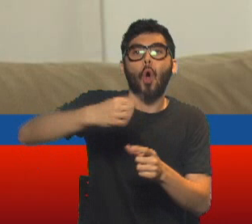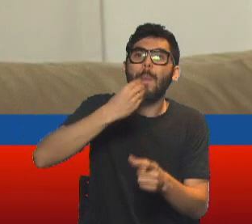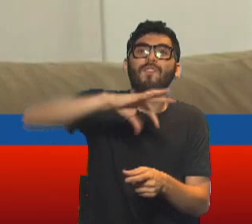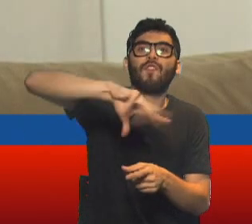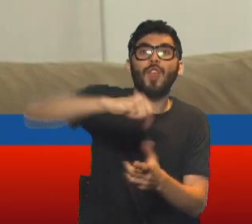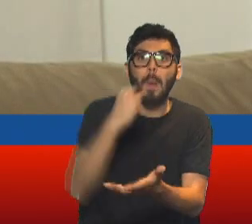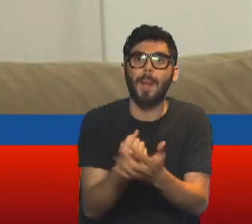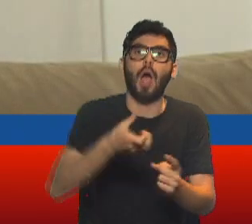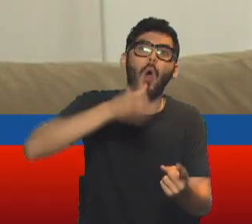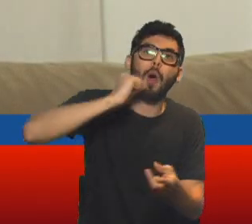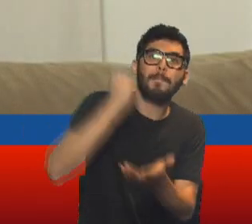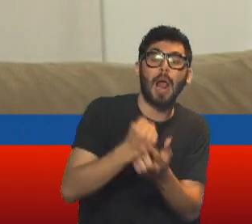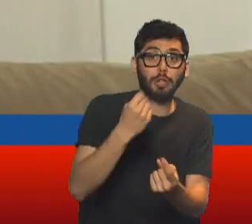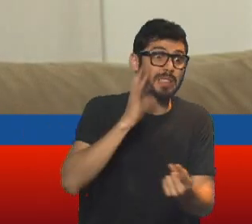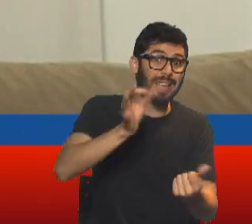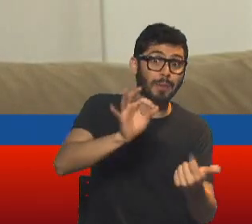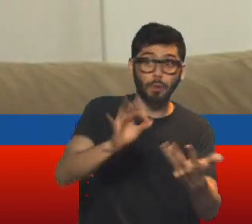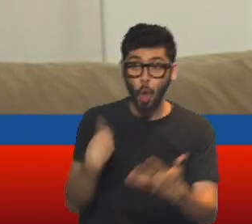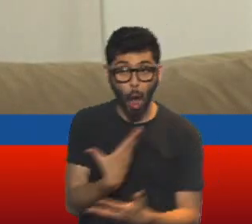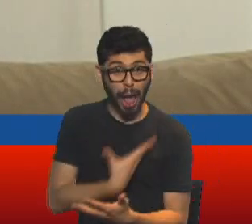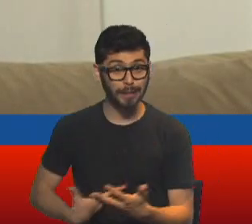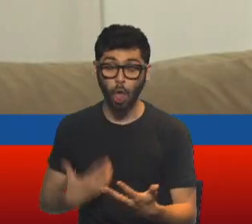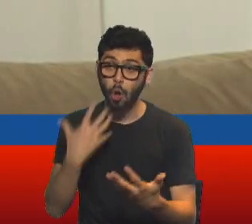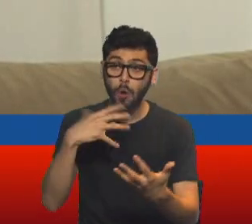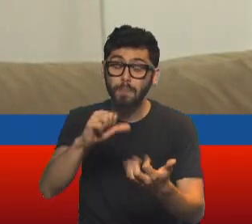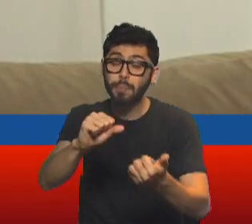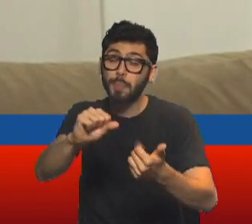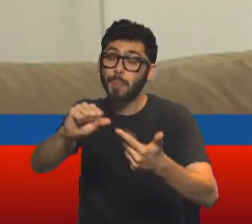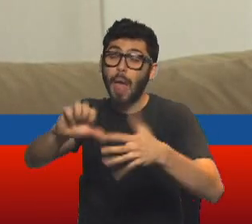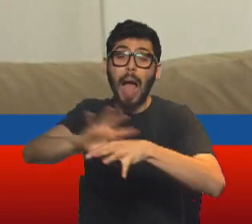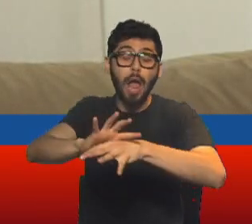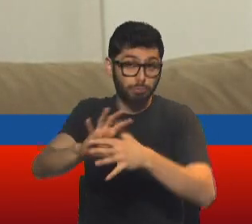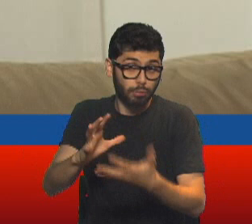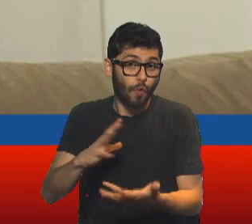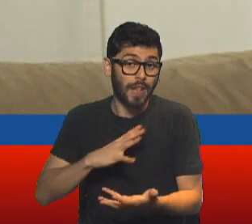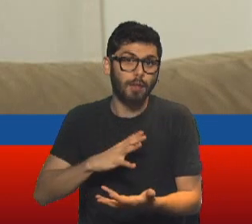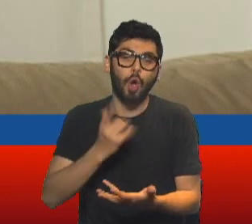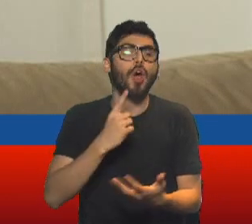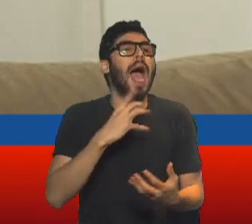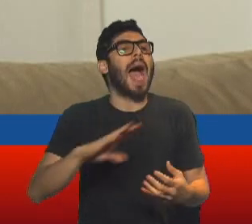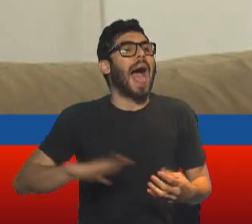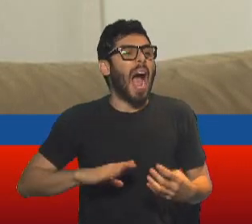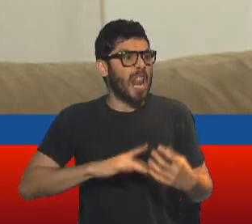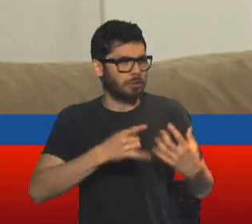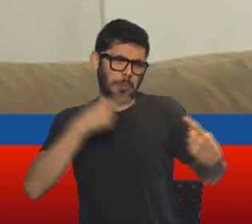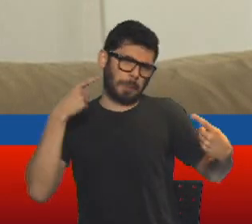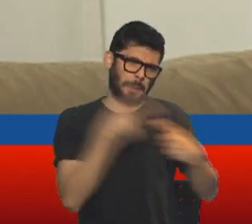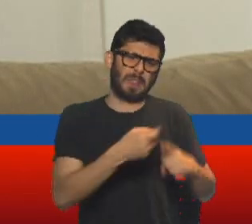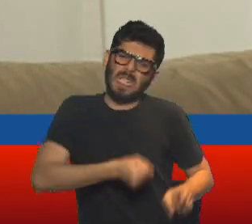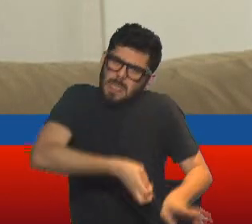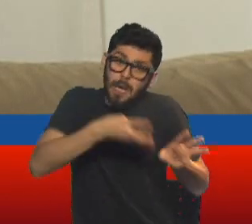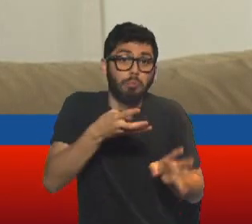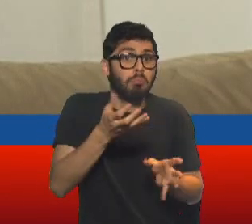no lo podemos resolver en el Estado. Nos pasa lo mismo con la inflación. No alcanza con las ganas de pelearnos, no alcanza con la decisión de ser fuerte.